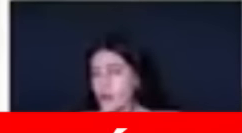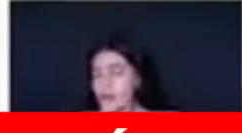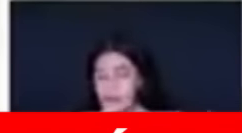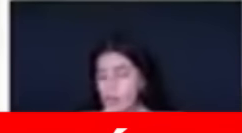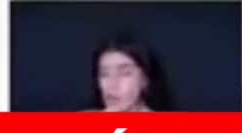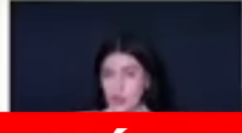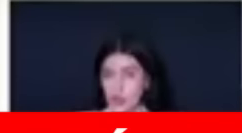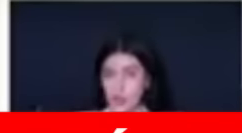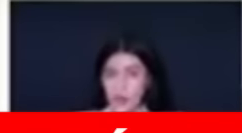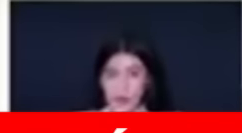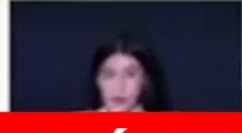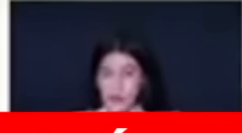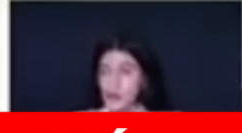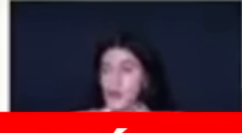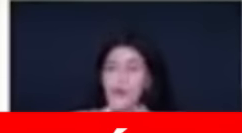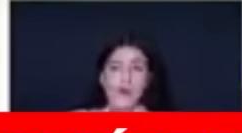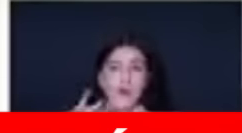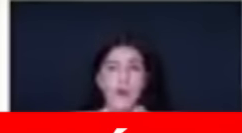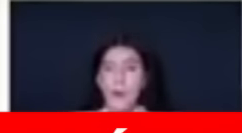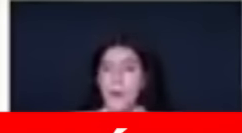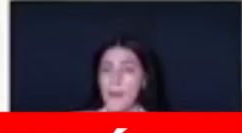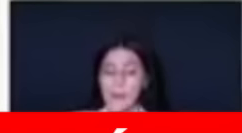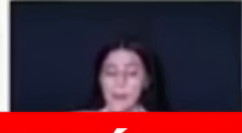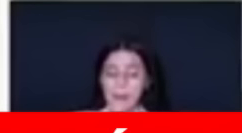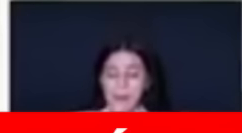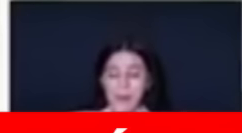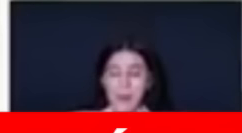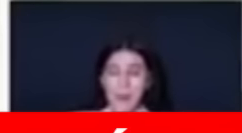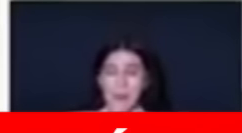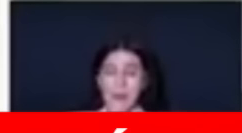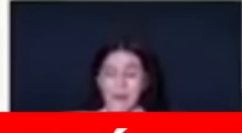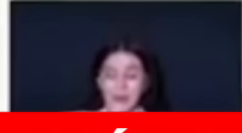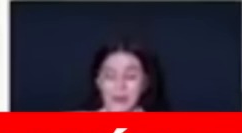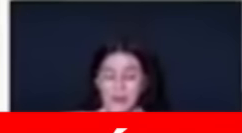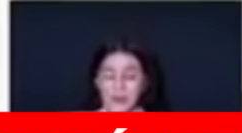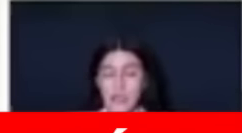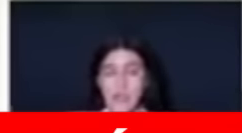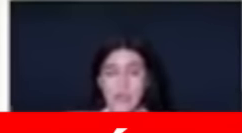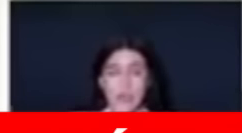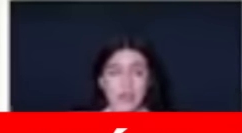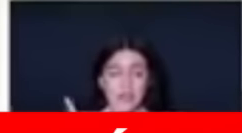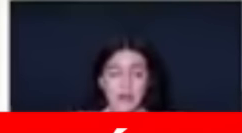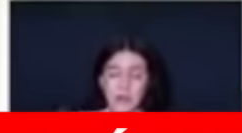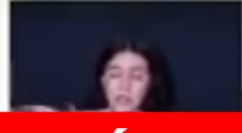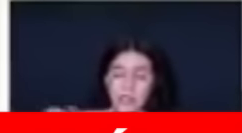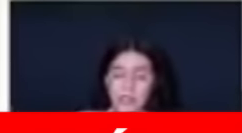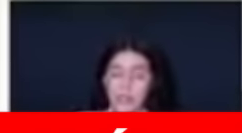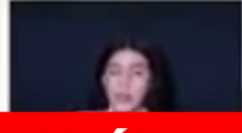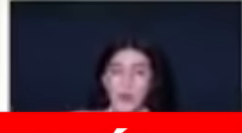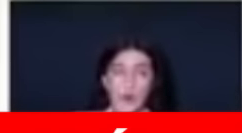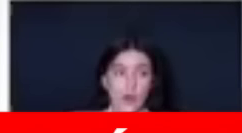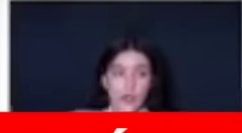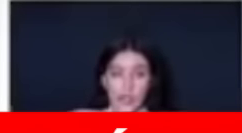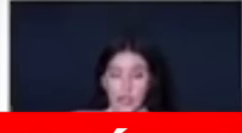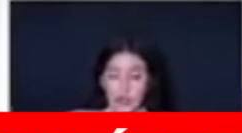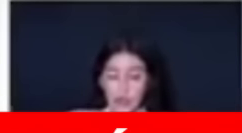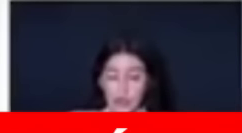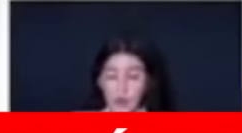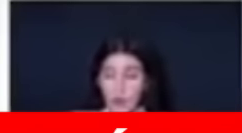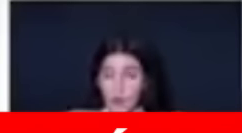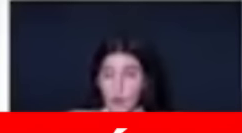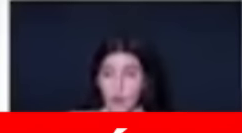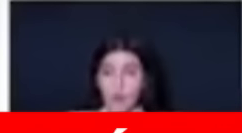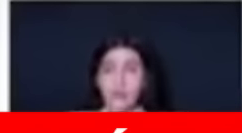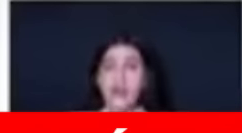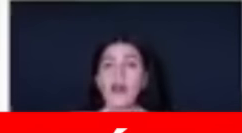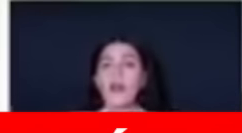No nos dejemos engañar. Esta persecución solo pretende tapar una verdad que ya es